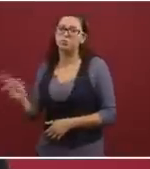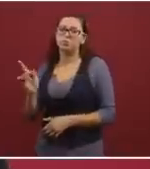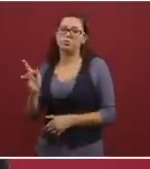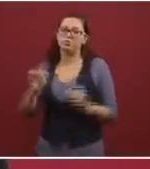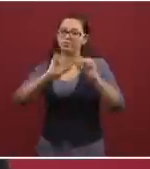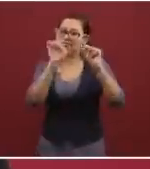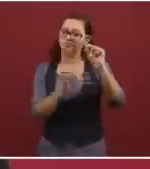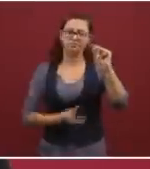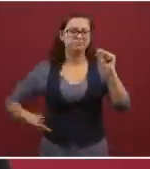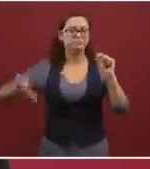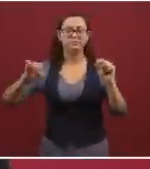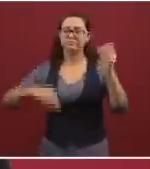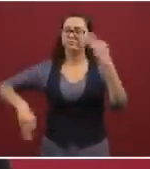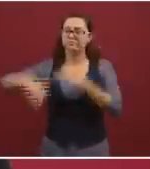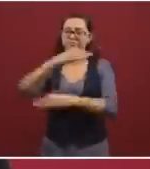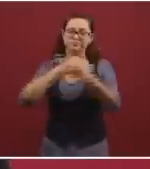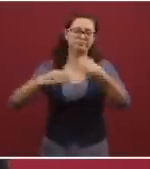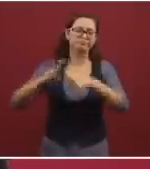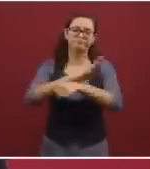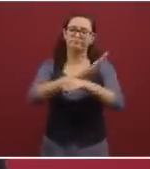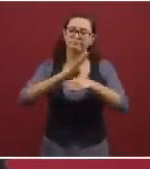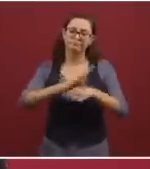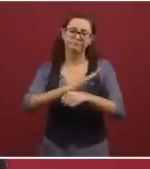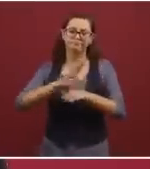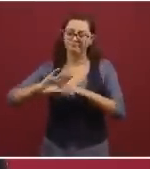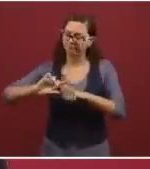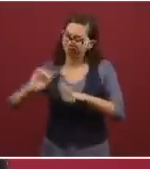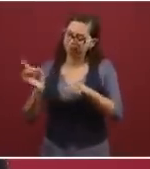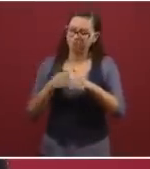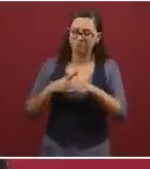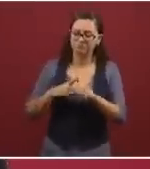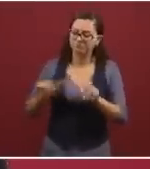todos. Primero los pobres.